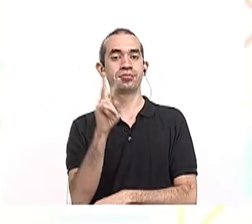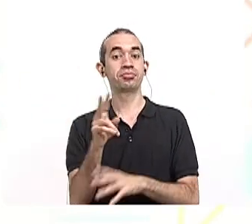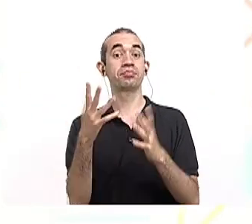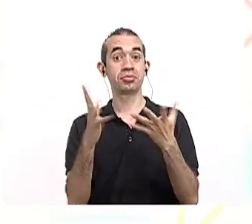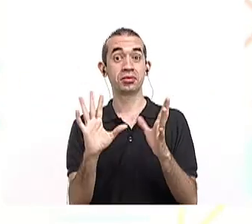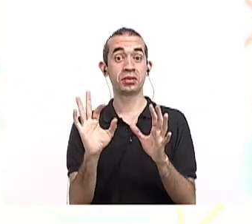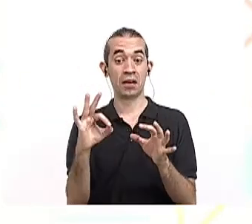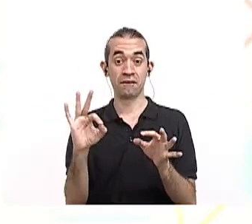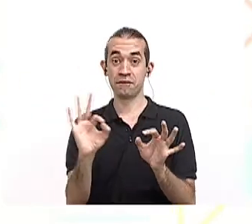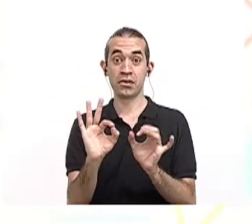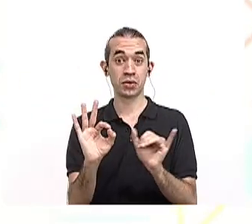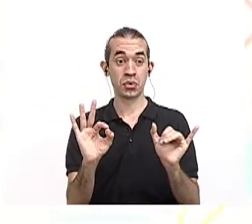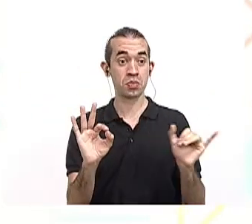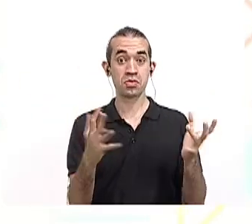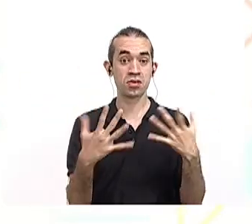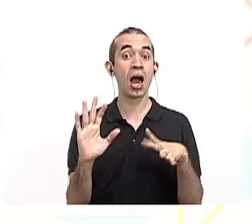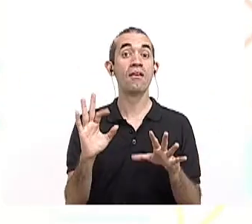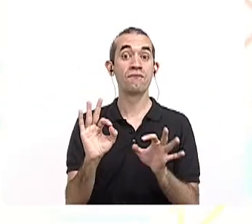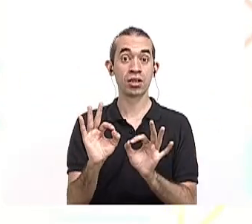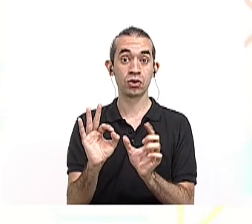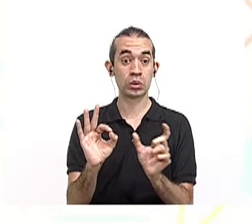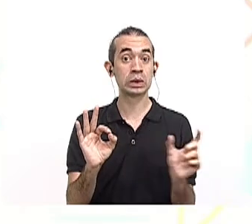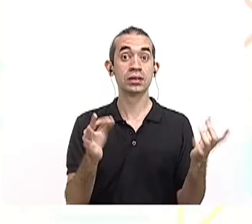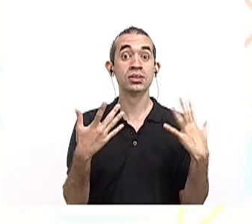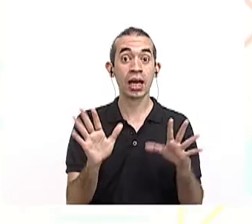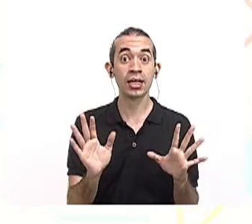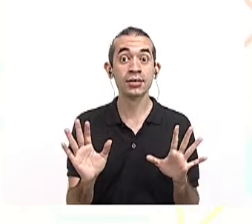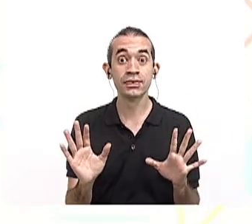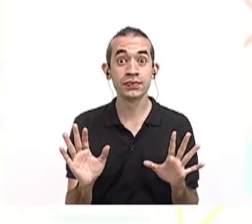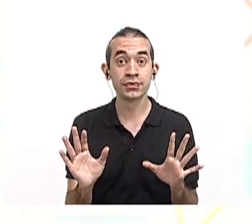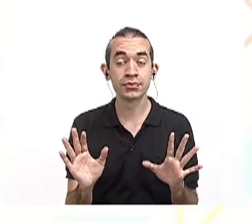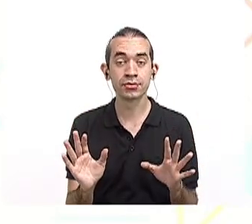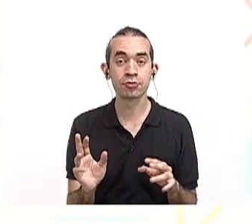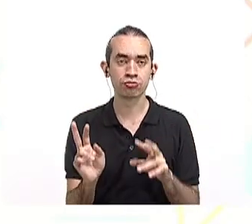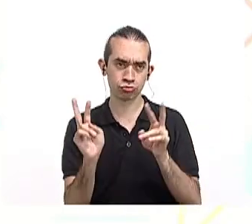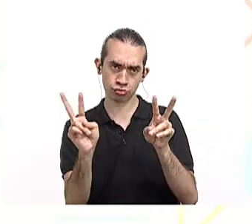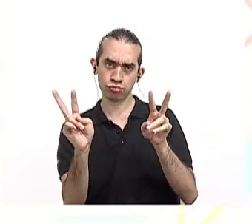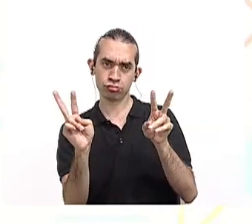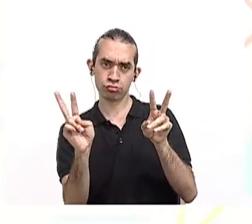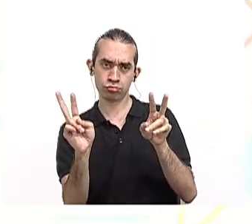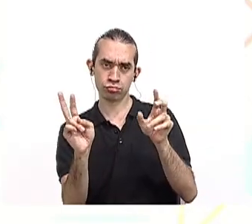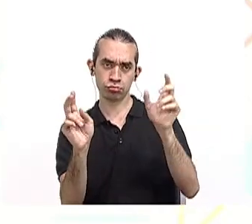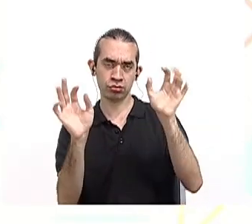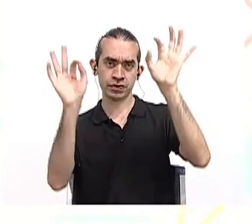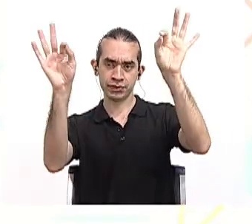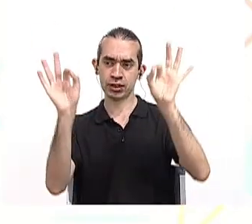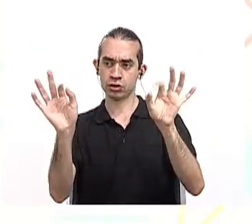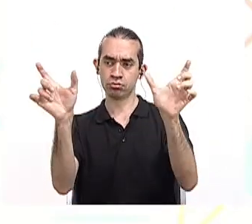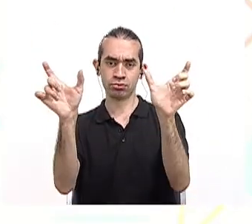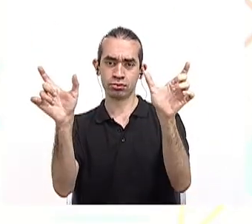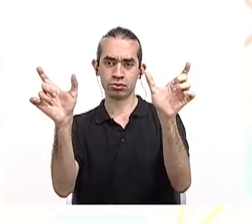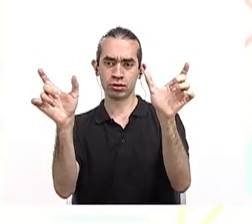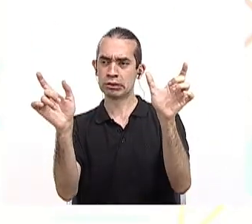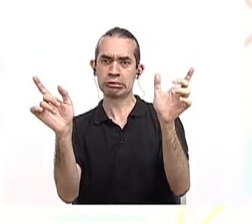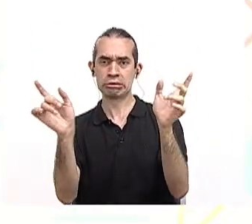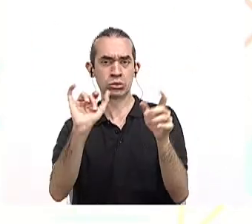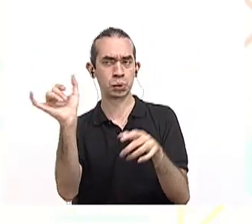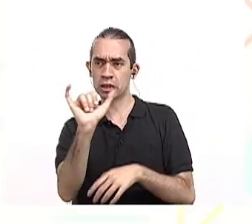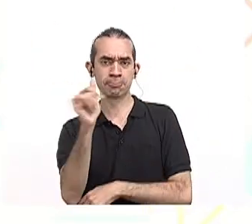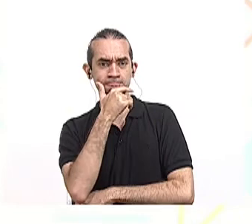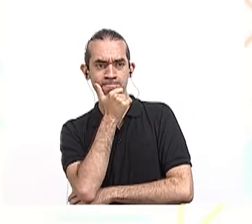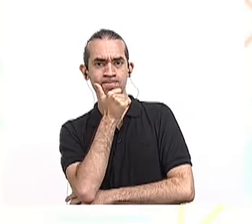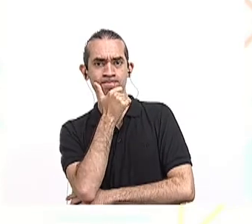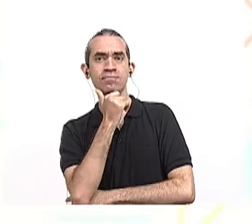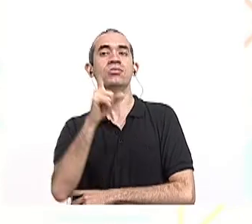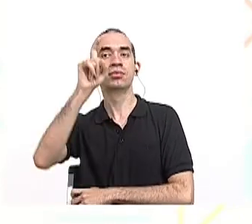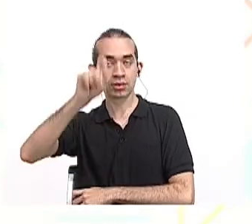ya factorizamos? Bueno, cuando los denominadores no son iguales, tenemos